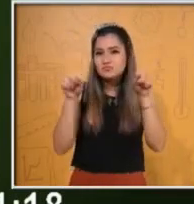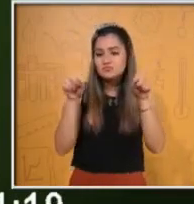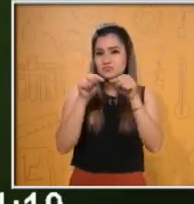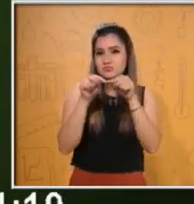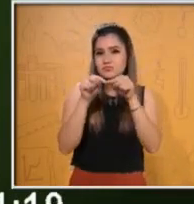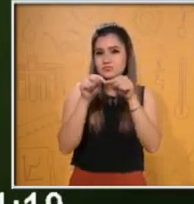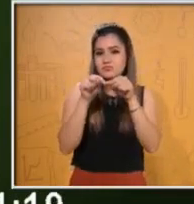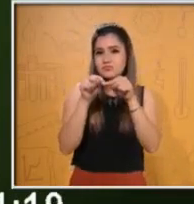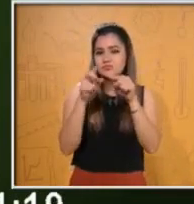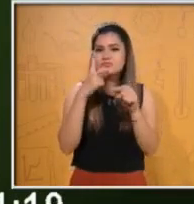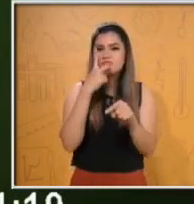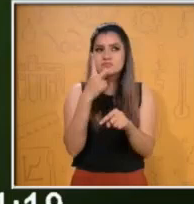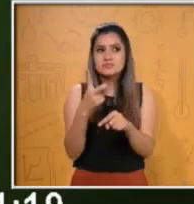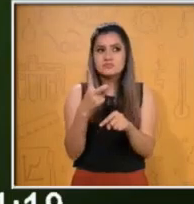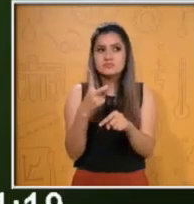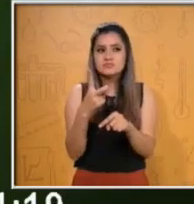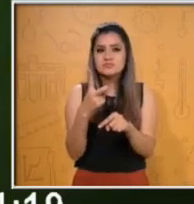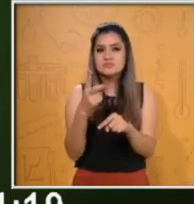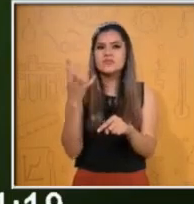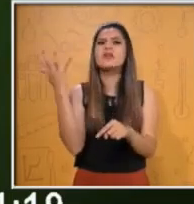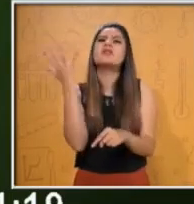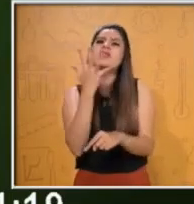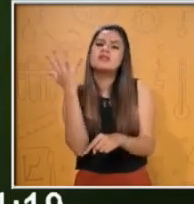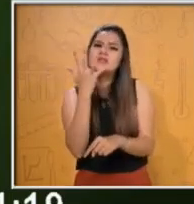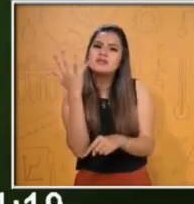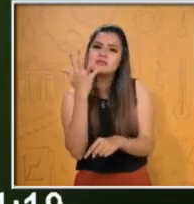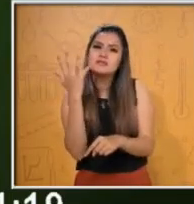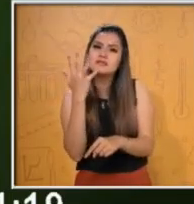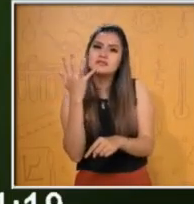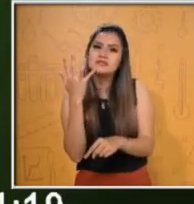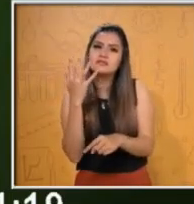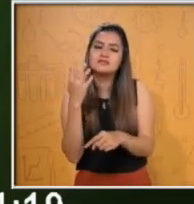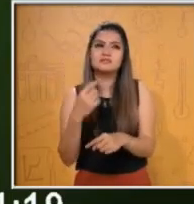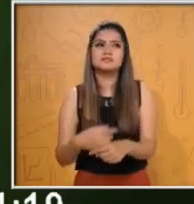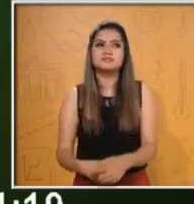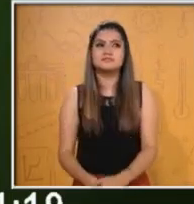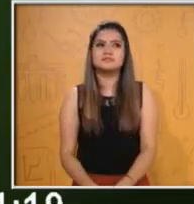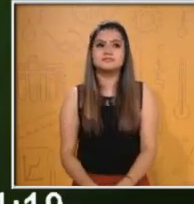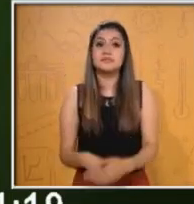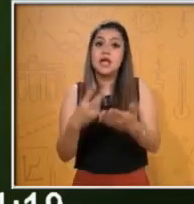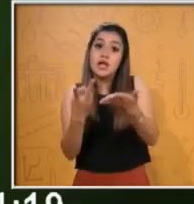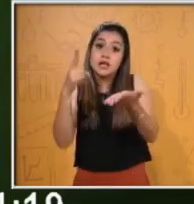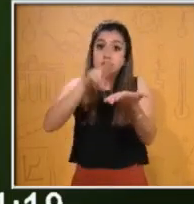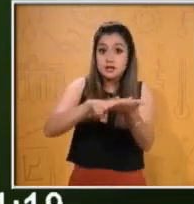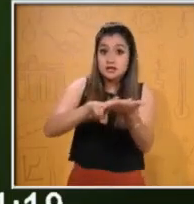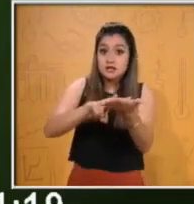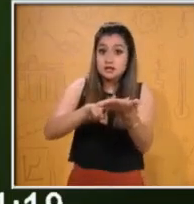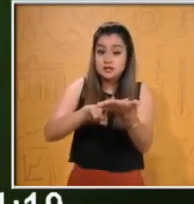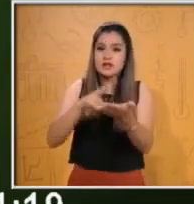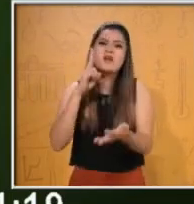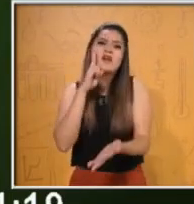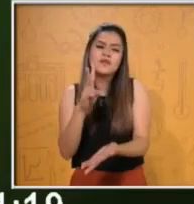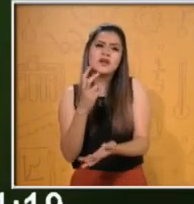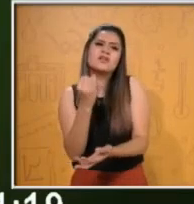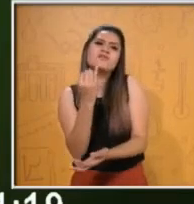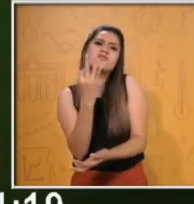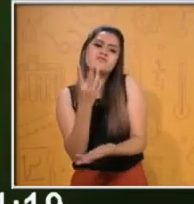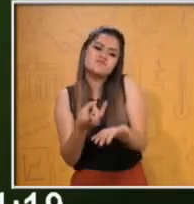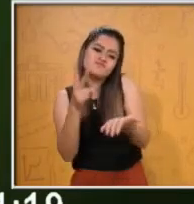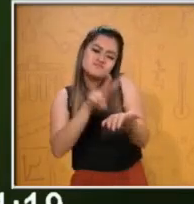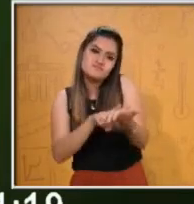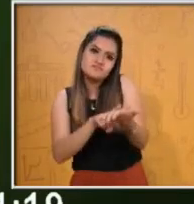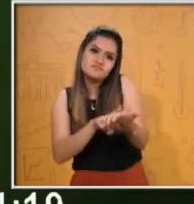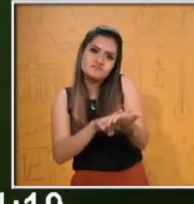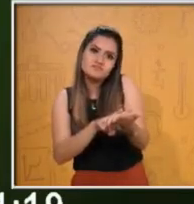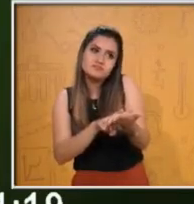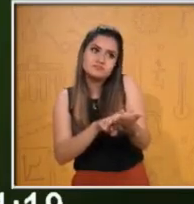para que nos diga a qué es lo que vamos a hacer. Ajá. Y dice el doble. ¿Vamos a calcular el doble, profe Ricardo? Así es,